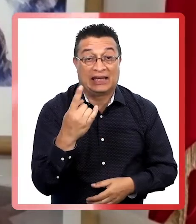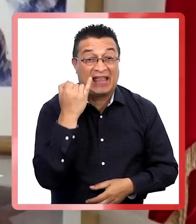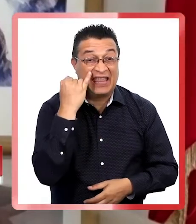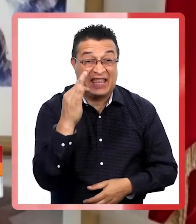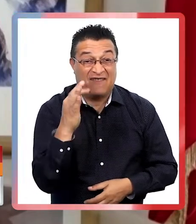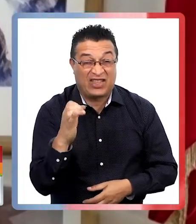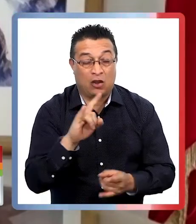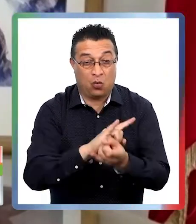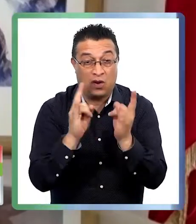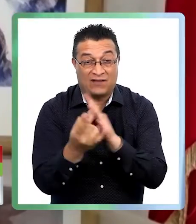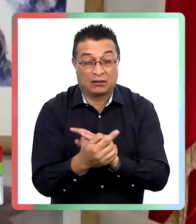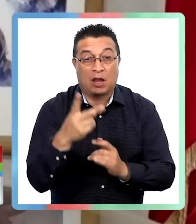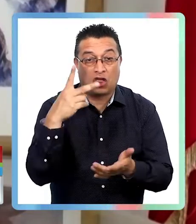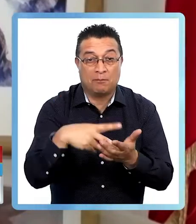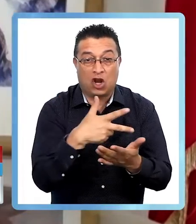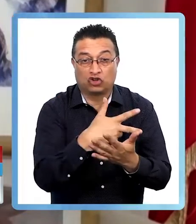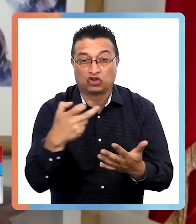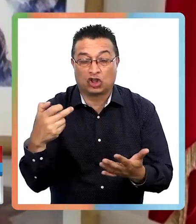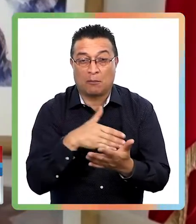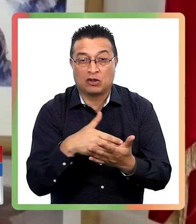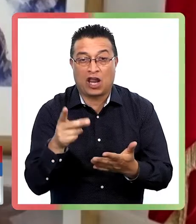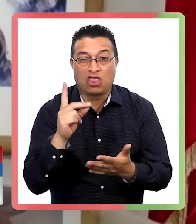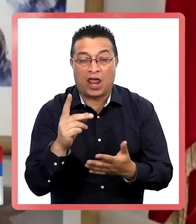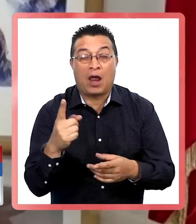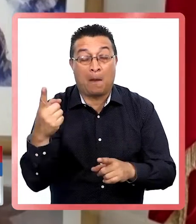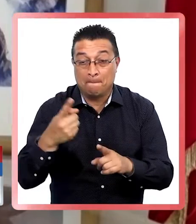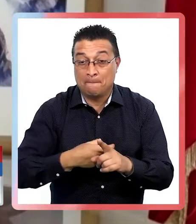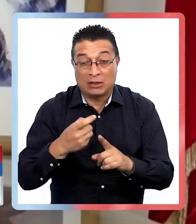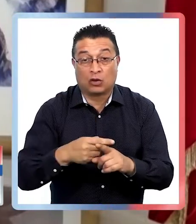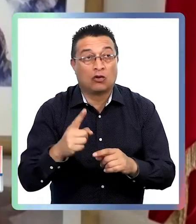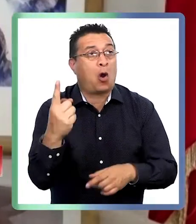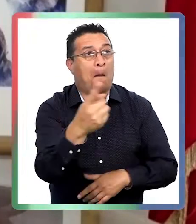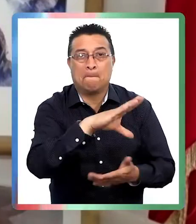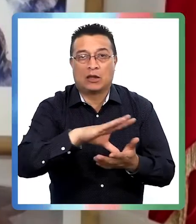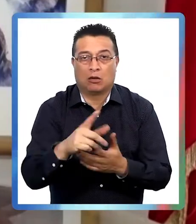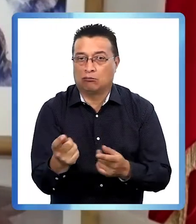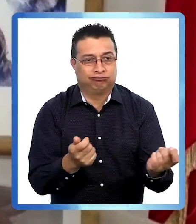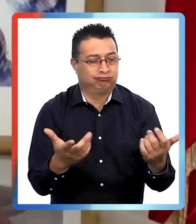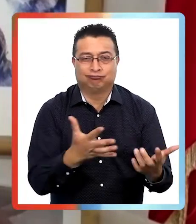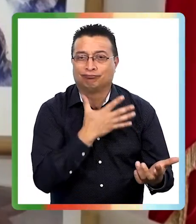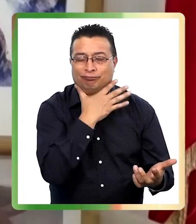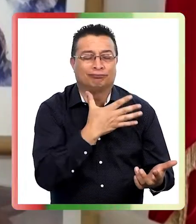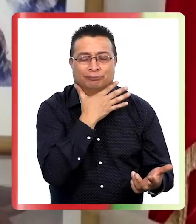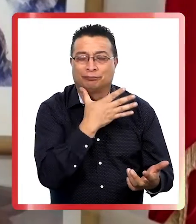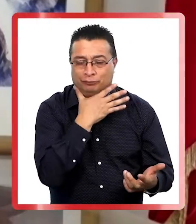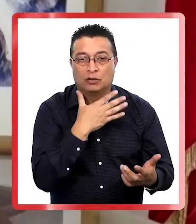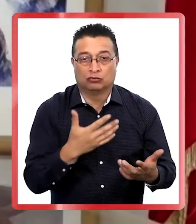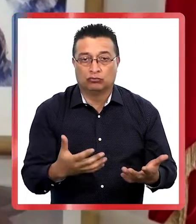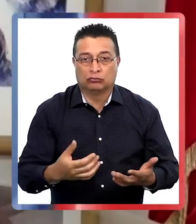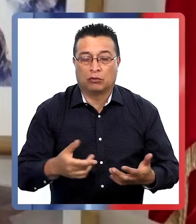IFE universal a 2.800 millones de dólares mensuales, no hay bolsillo ni nación que aguante. Y por